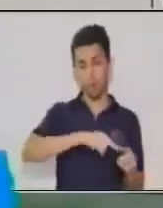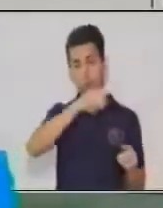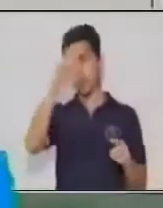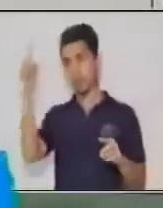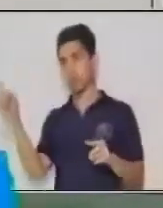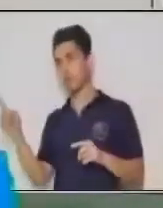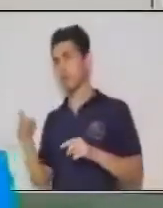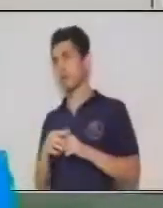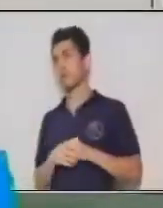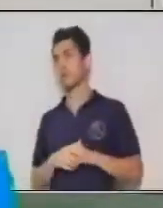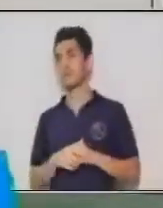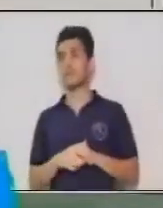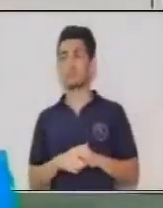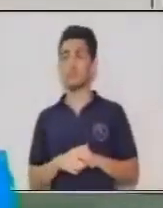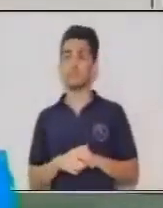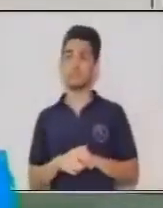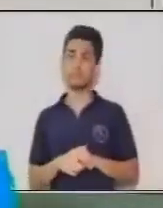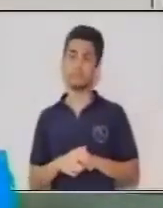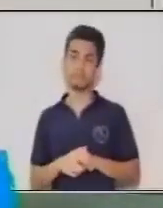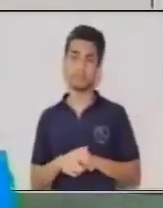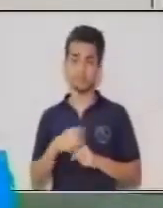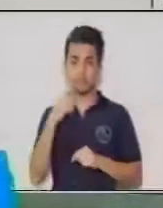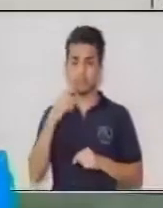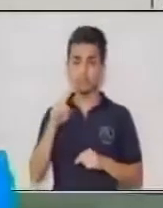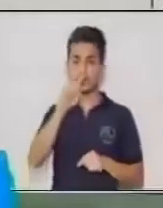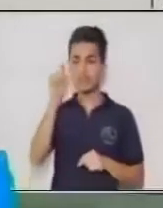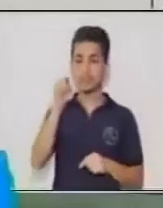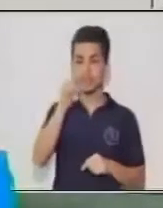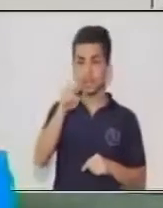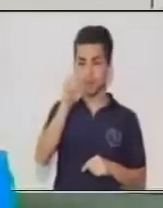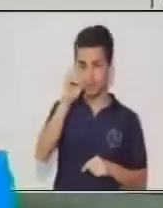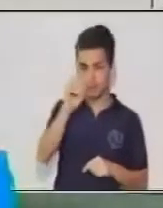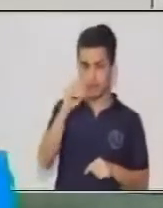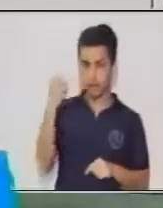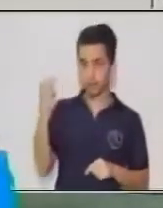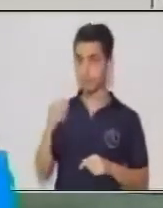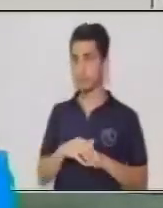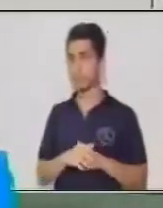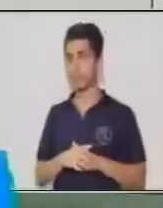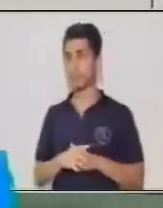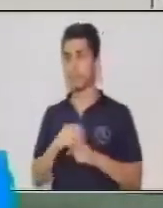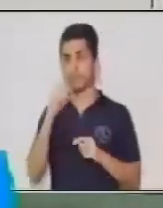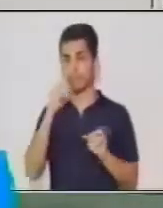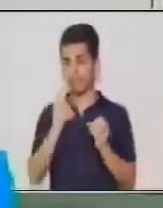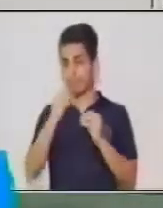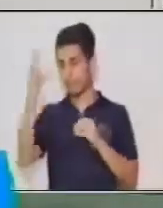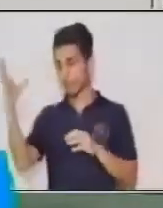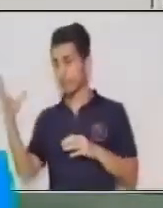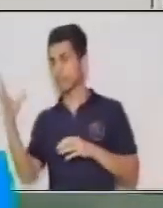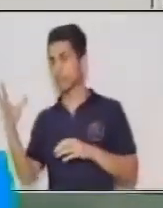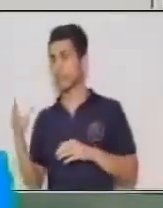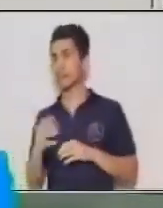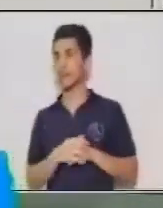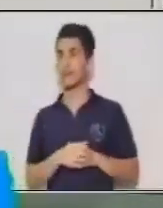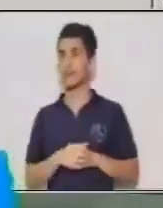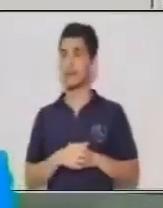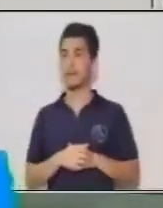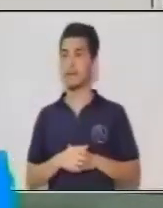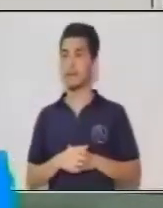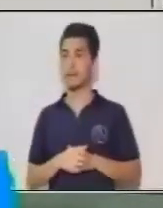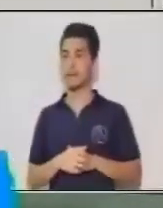Como el centro de esta hipérbola es el origen del plano cartesiano, vamos a reflejar esta gráfica de este